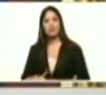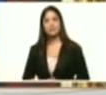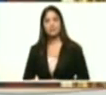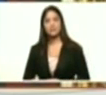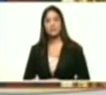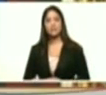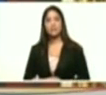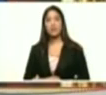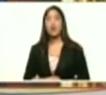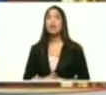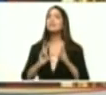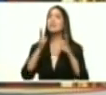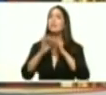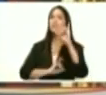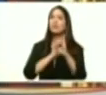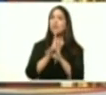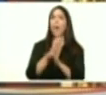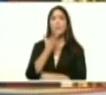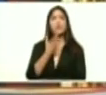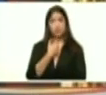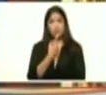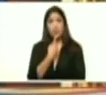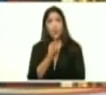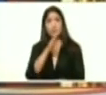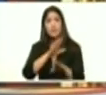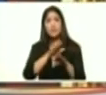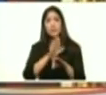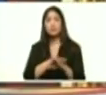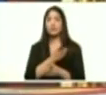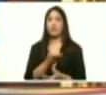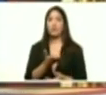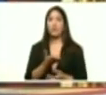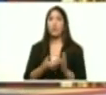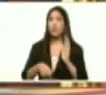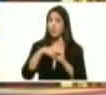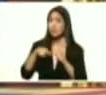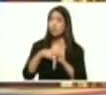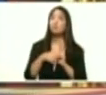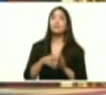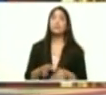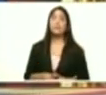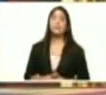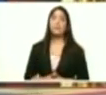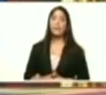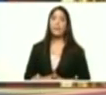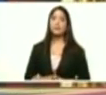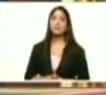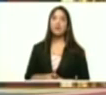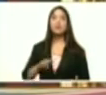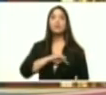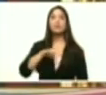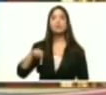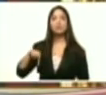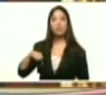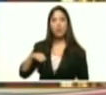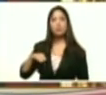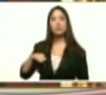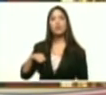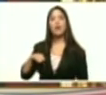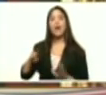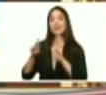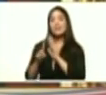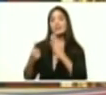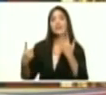a nivel internacional, por ejemplo, lo he dicho, pero no es suficiente, las veces que lo digamos, nosotros, en 16